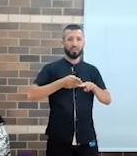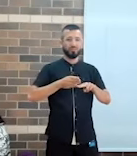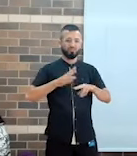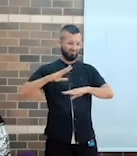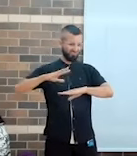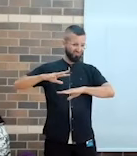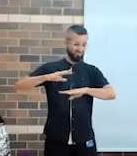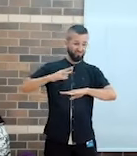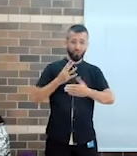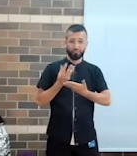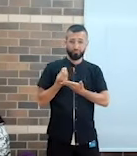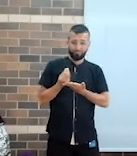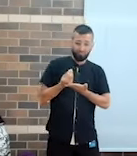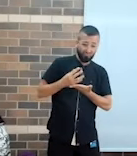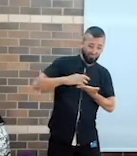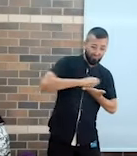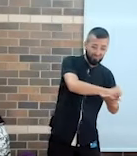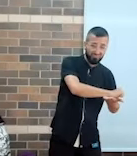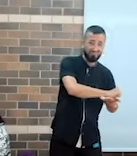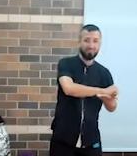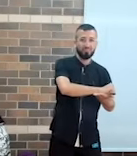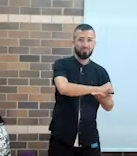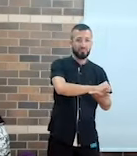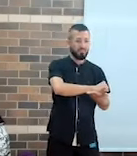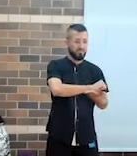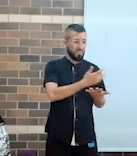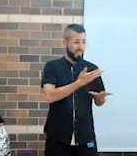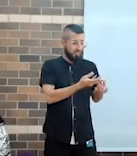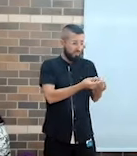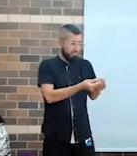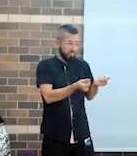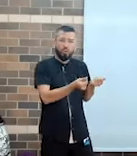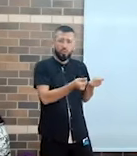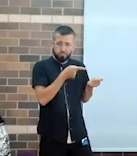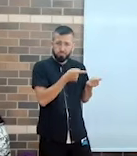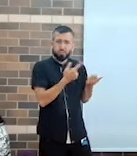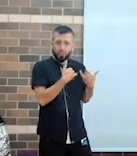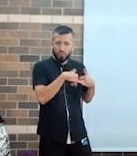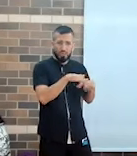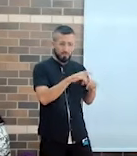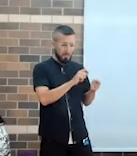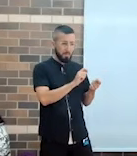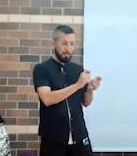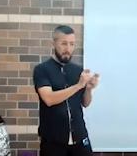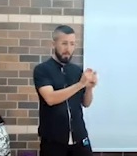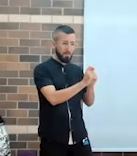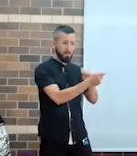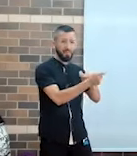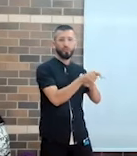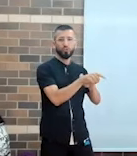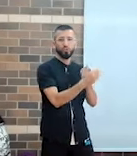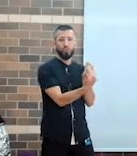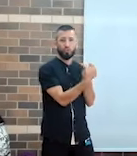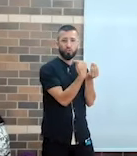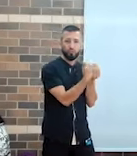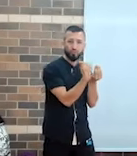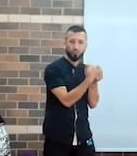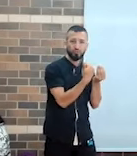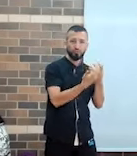colonización, ahorita yo digo que no ha acabado, pues ahorita se ha transformado en un sistema de consumo, sí,